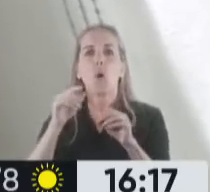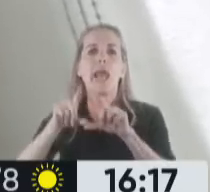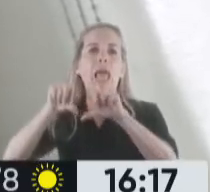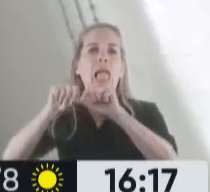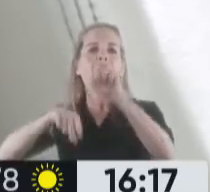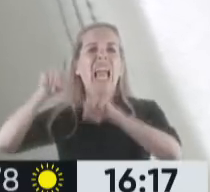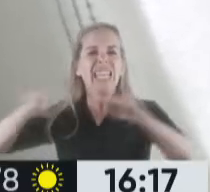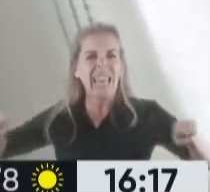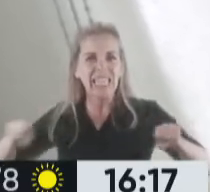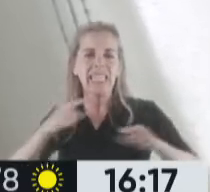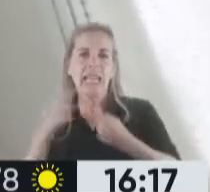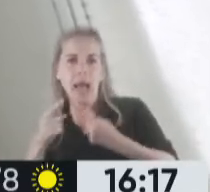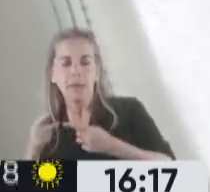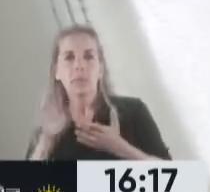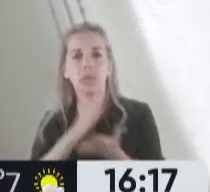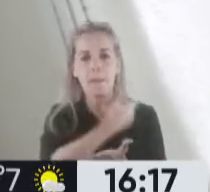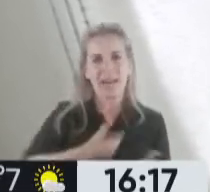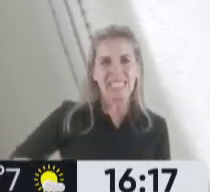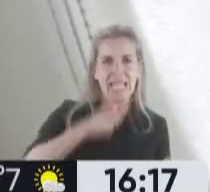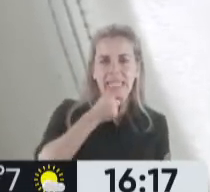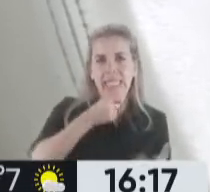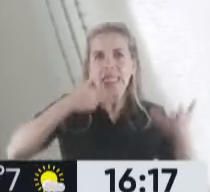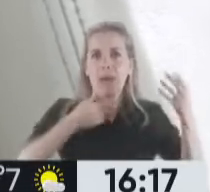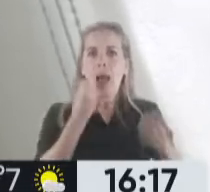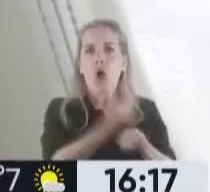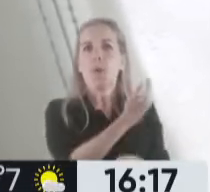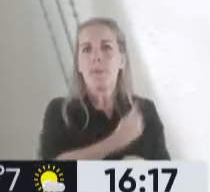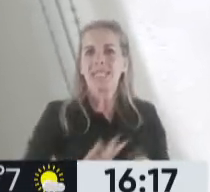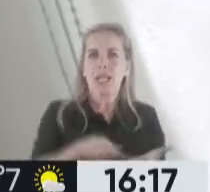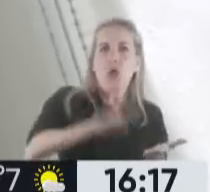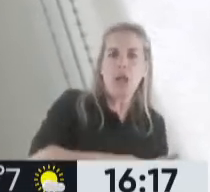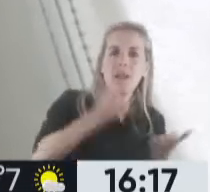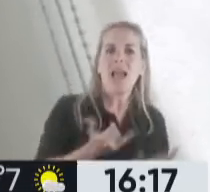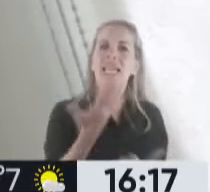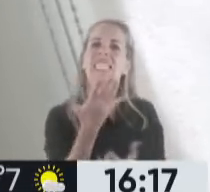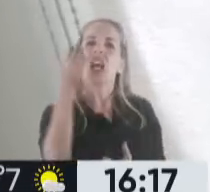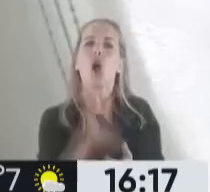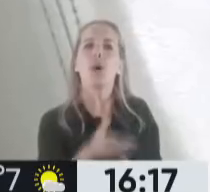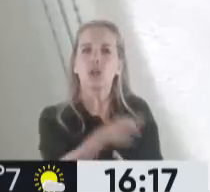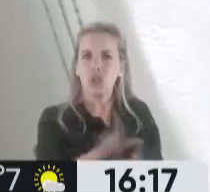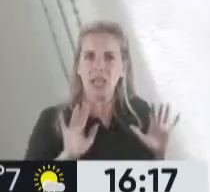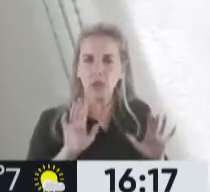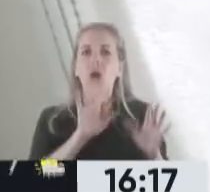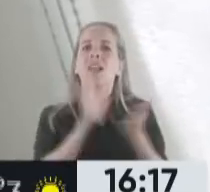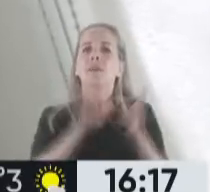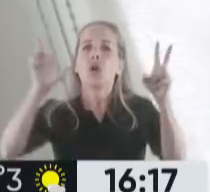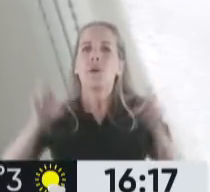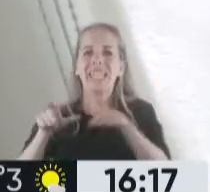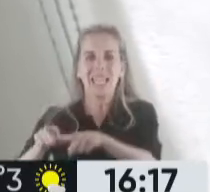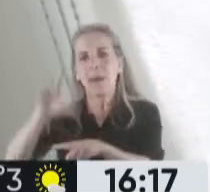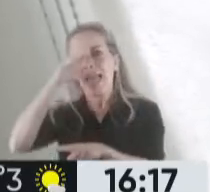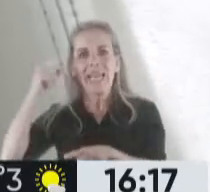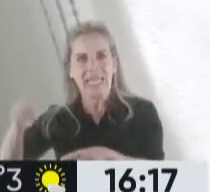y también hoy dijo que el presidente está diluyendo la agenda de la proscripción a Cristina Kirchner y